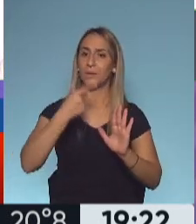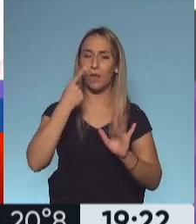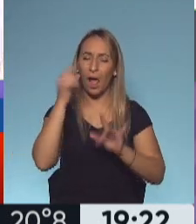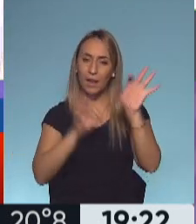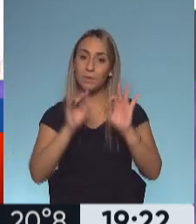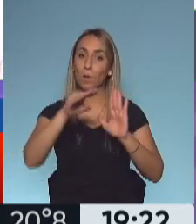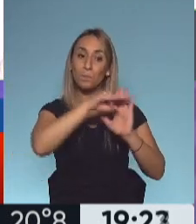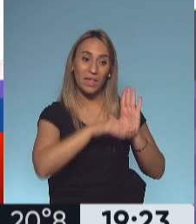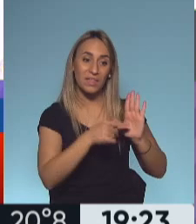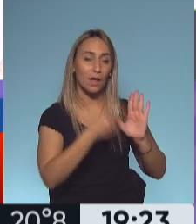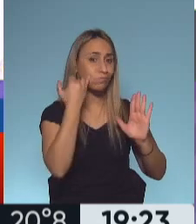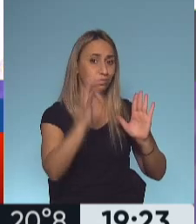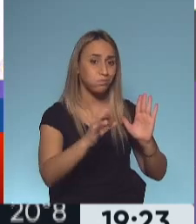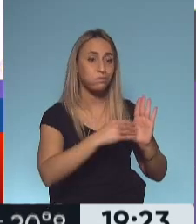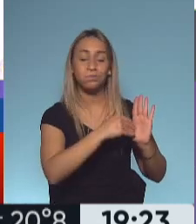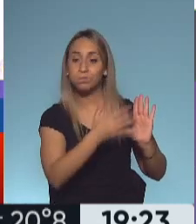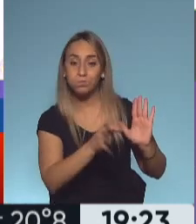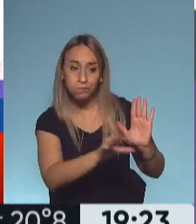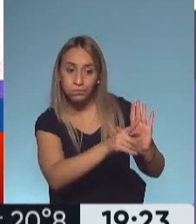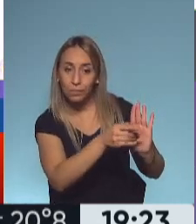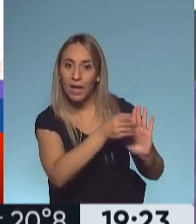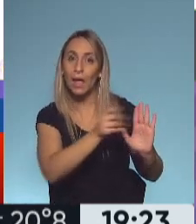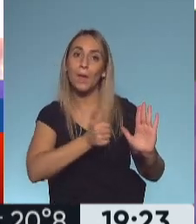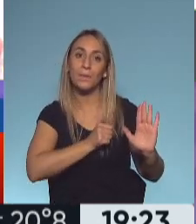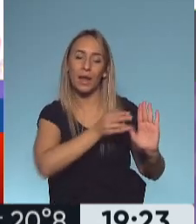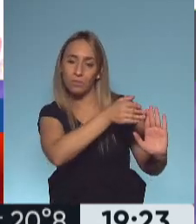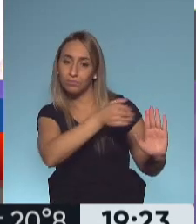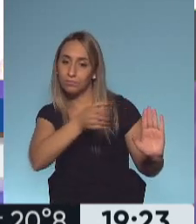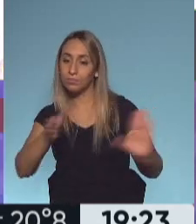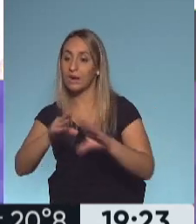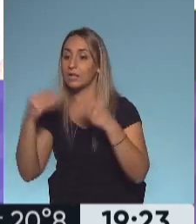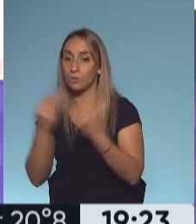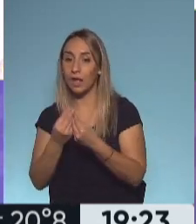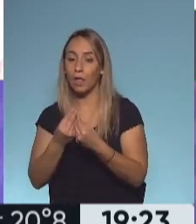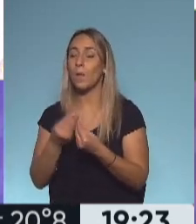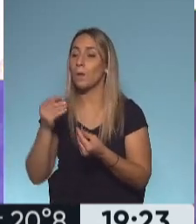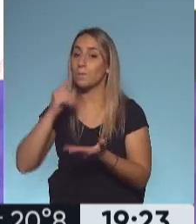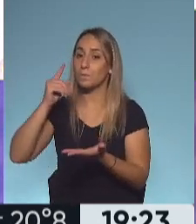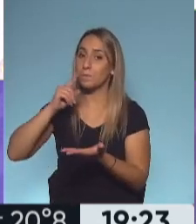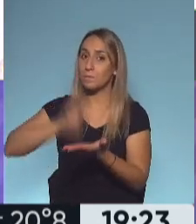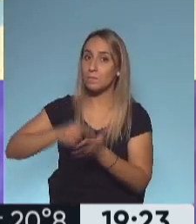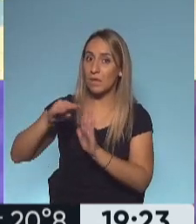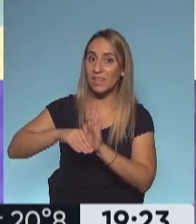estas medidas y en base a ese resultado proponer si hace falta tomar diferentes otras medidas que acompañen este momento.